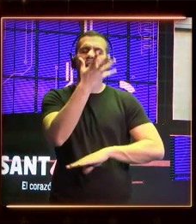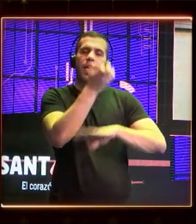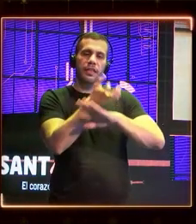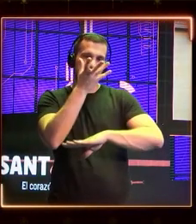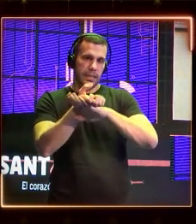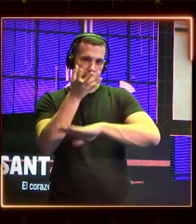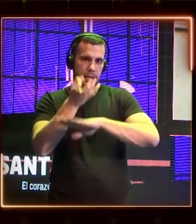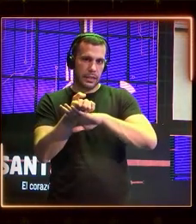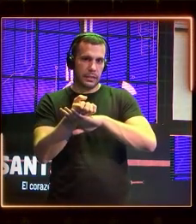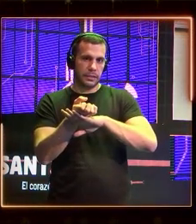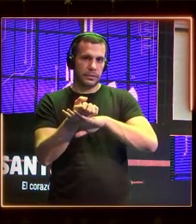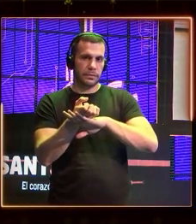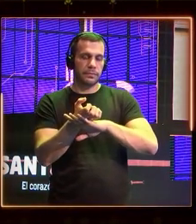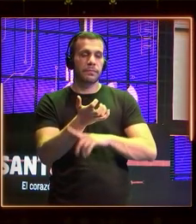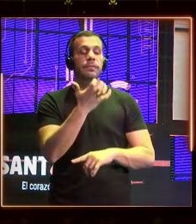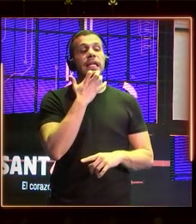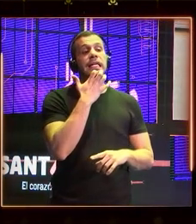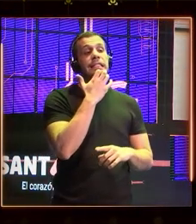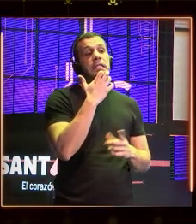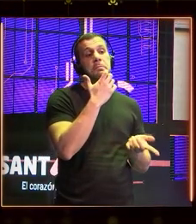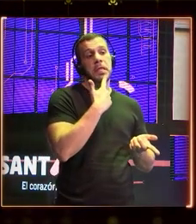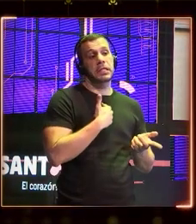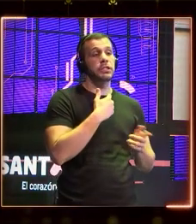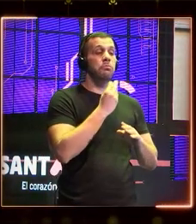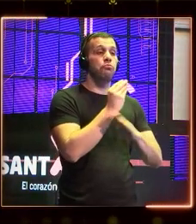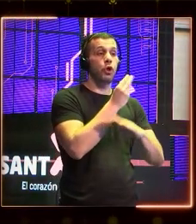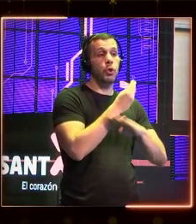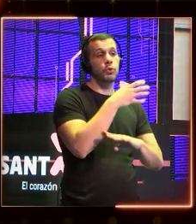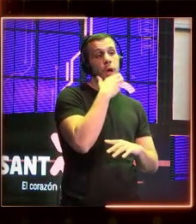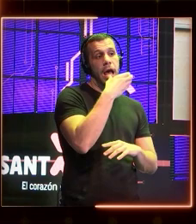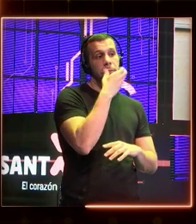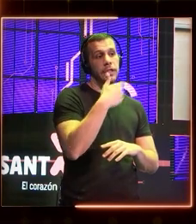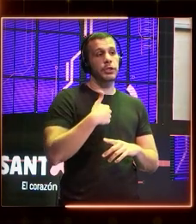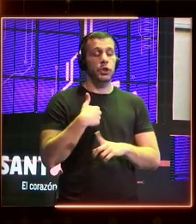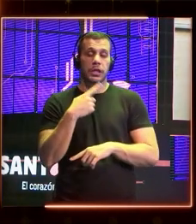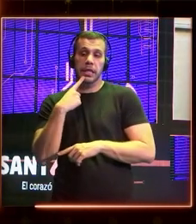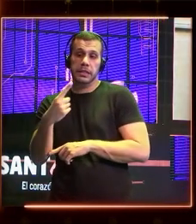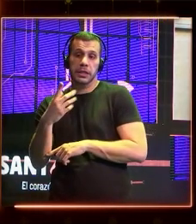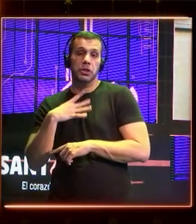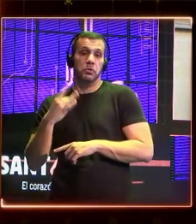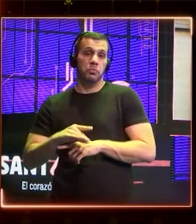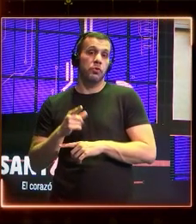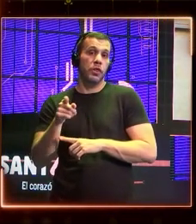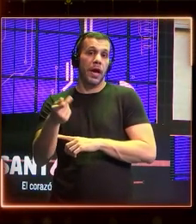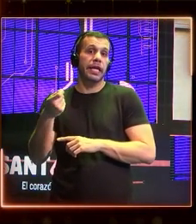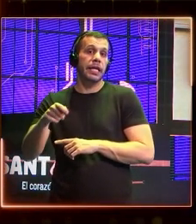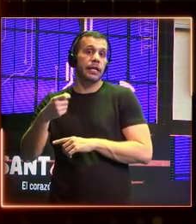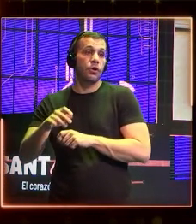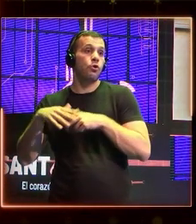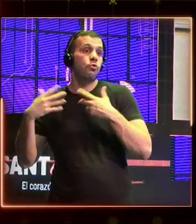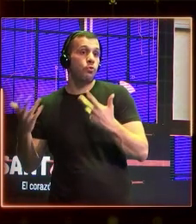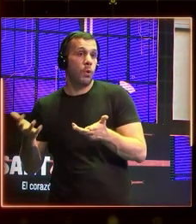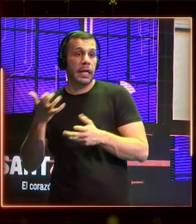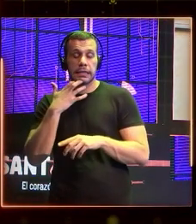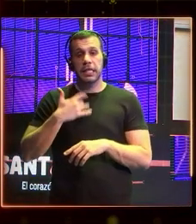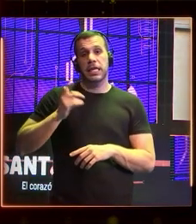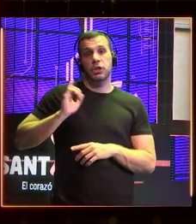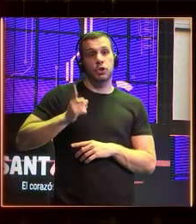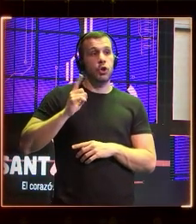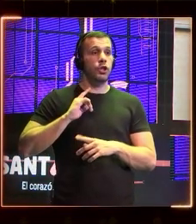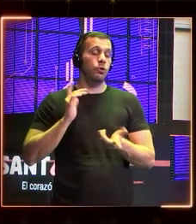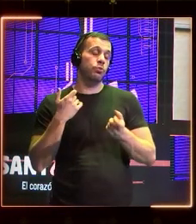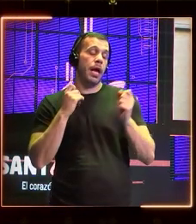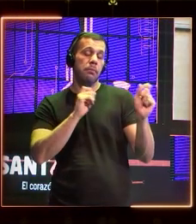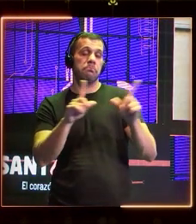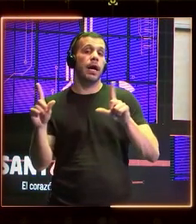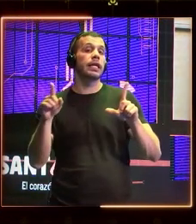producto de Apple os digo en que Ke not te ha salido en que Apple event te ha salido es algo que nos sirve para mucho pero bueno si eres el director de una página de tecnología Pues sí que